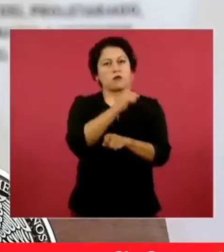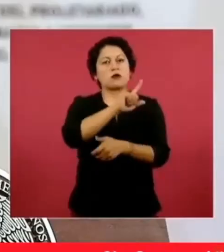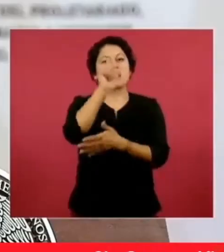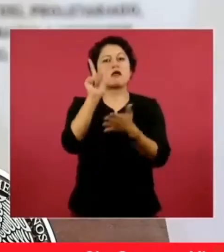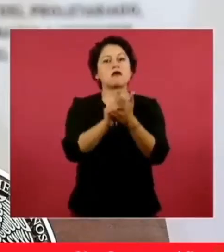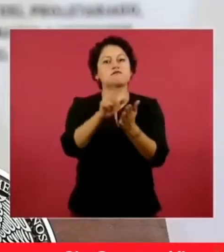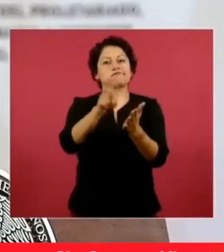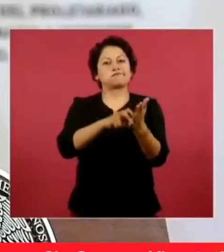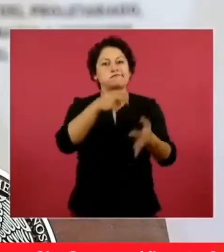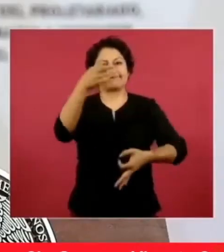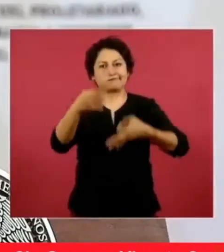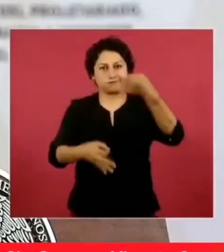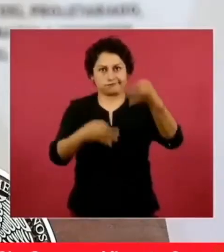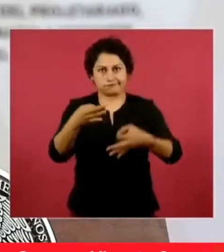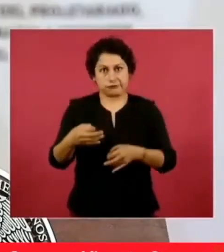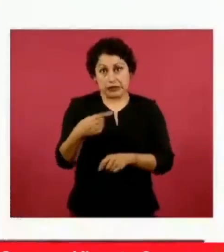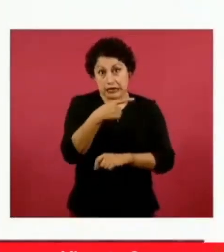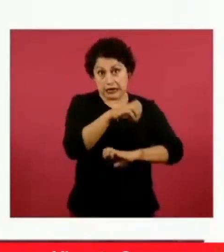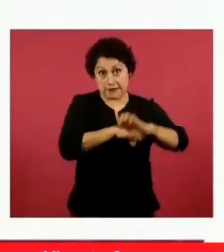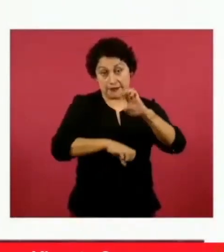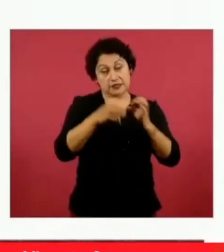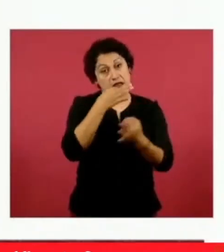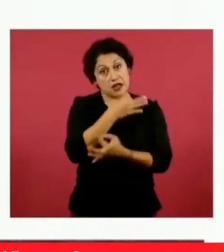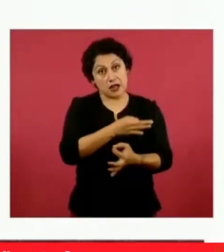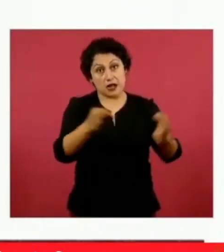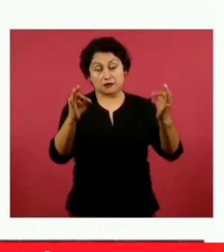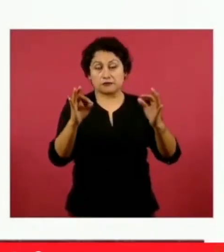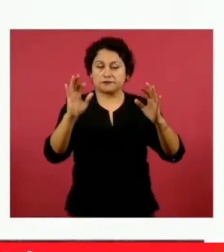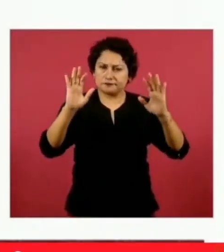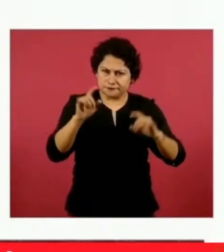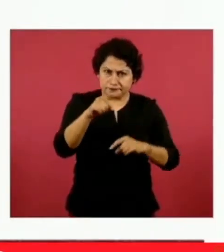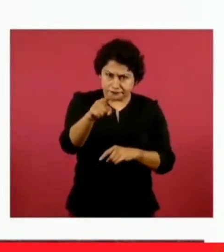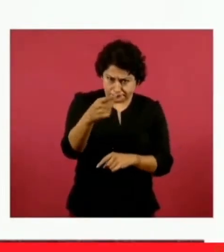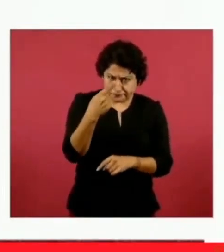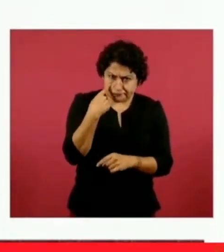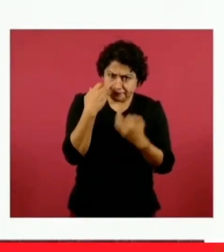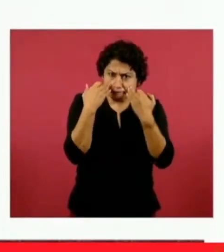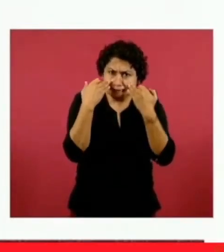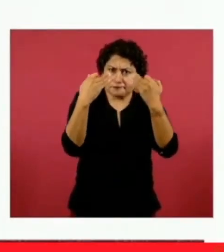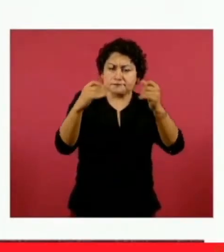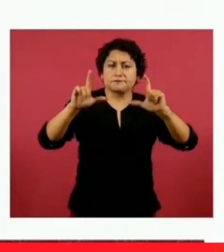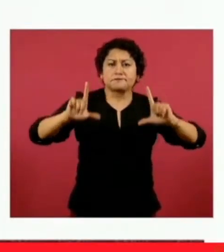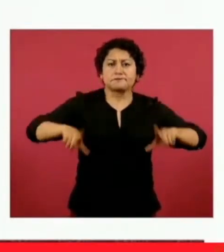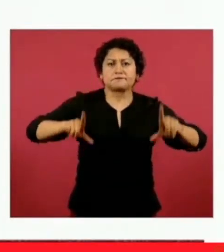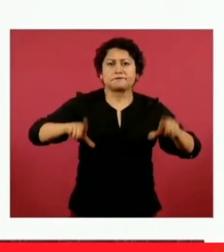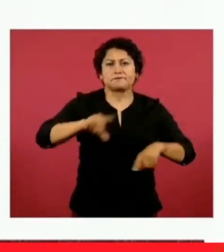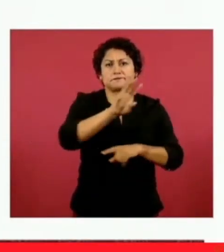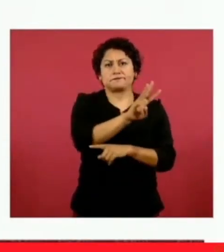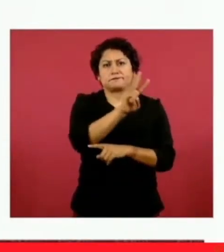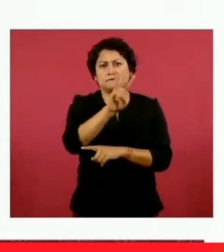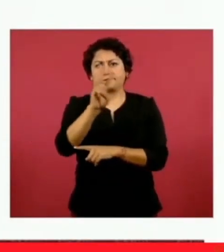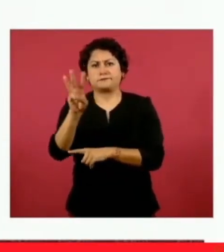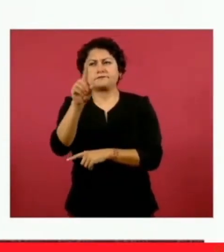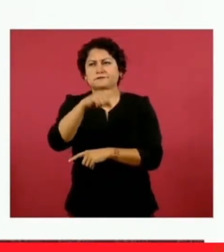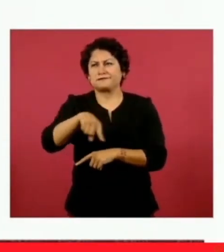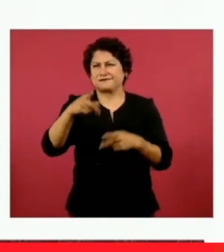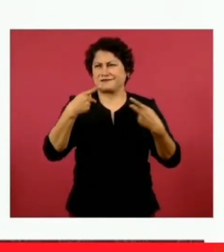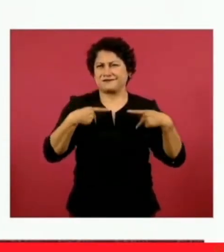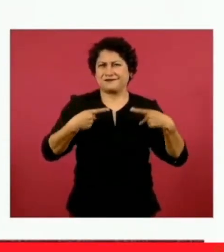Stanley. Si ustedes se meten a las redes sociales de conservadores que son opinólogos